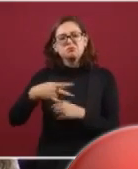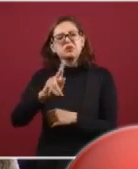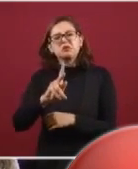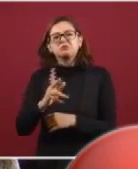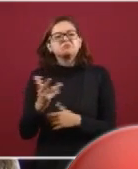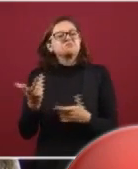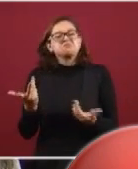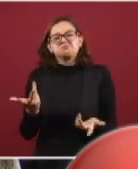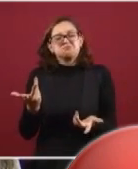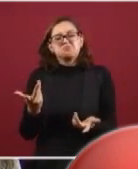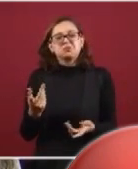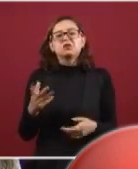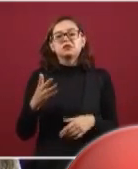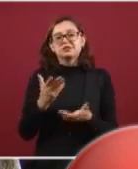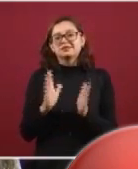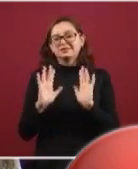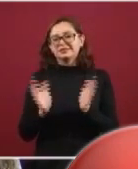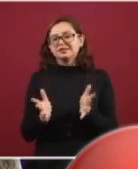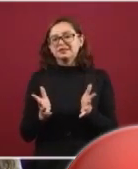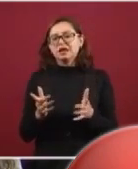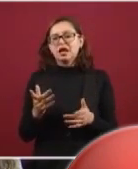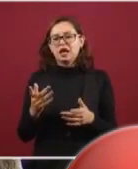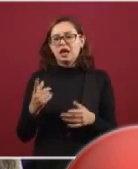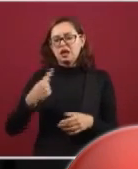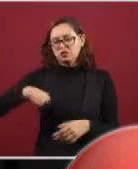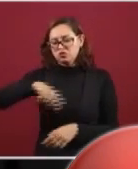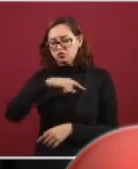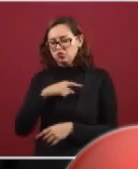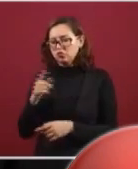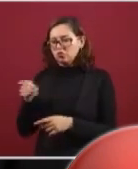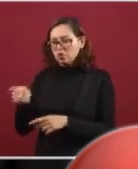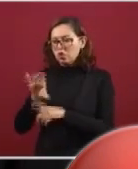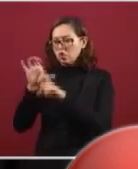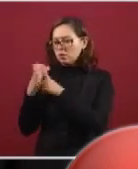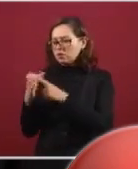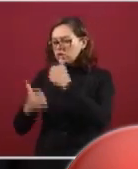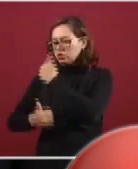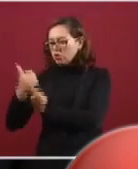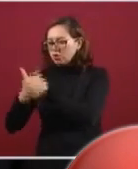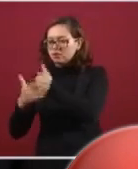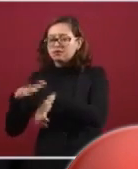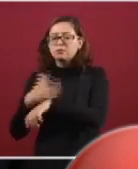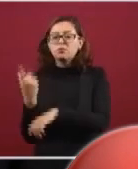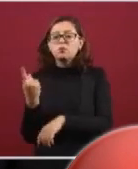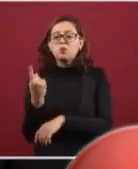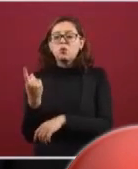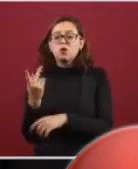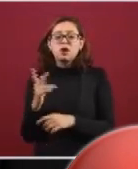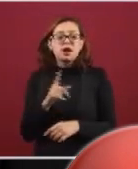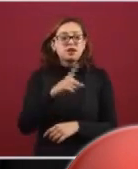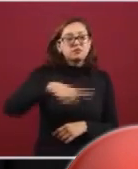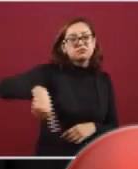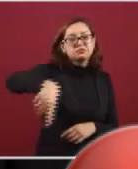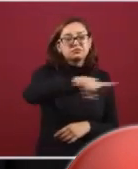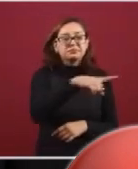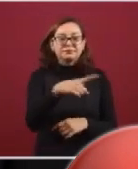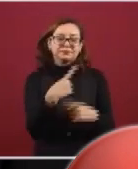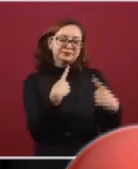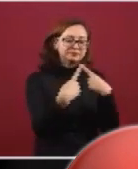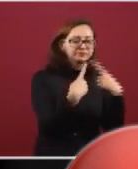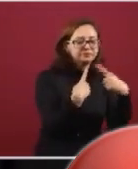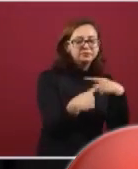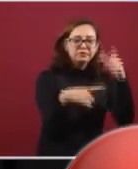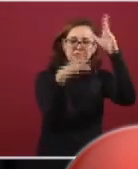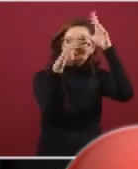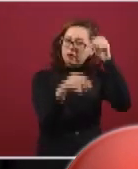competidores. Esto lo estamos viendo con la Comisión Federal de Competencia Económica, como también en otros municipios no hay más opciones.